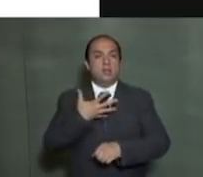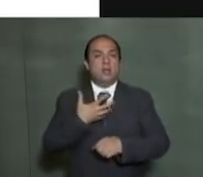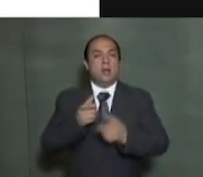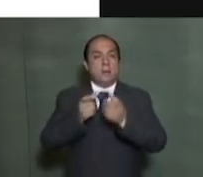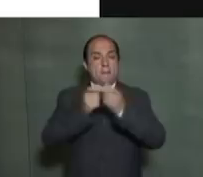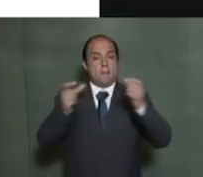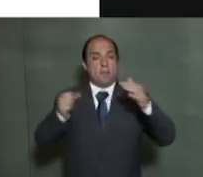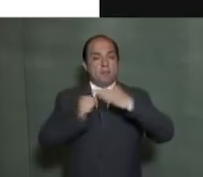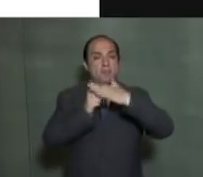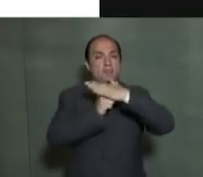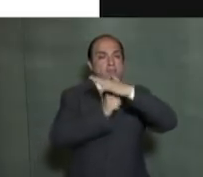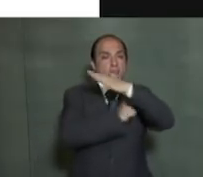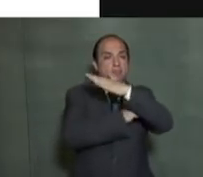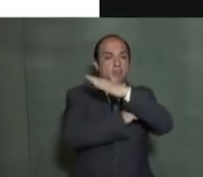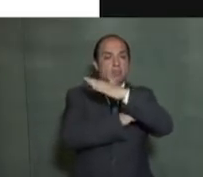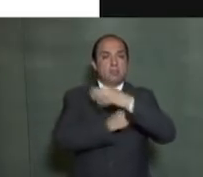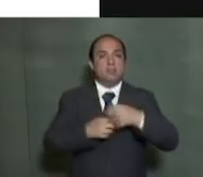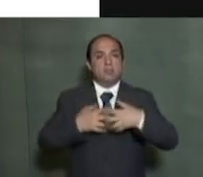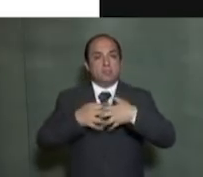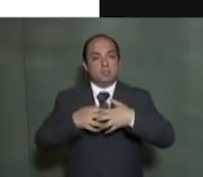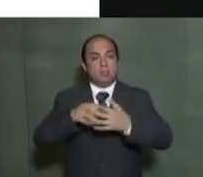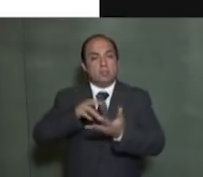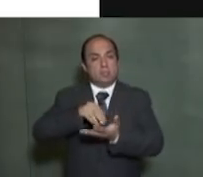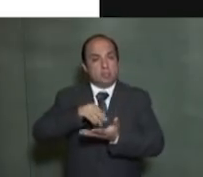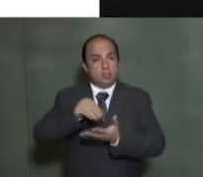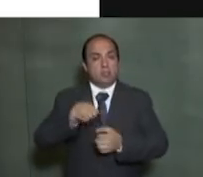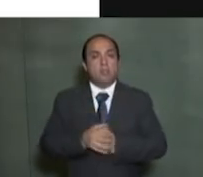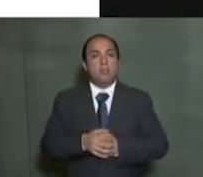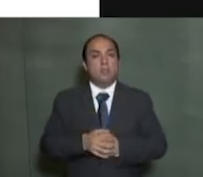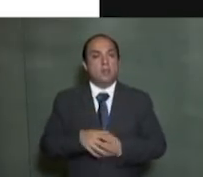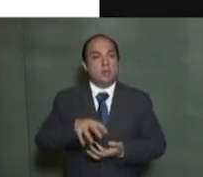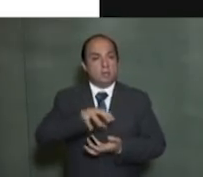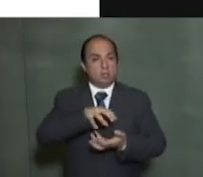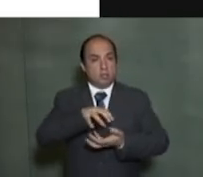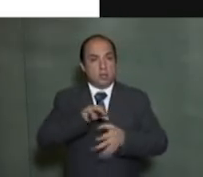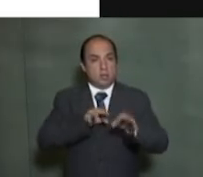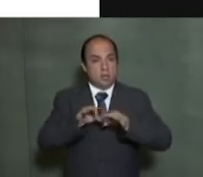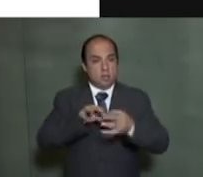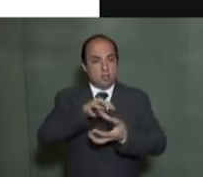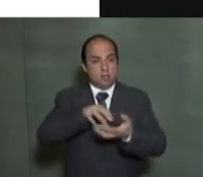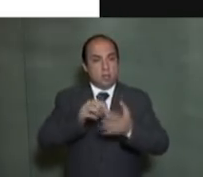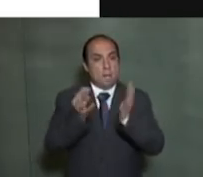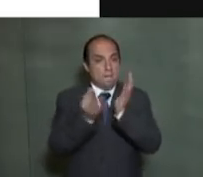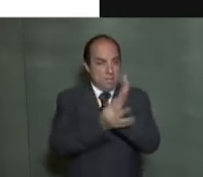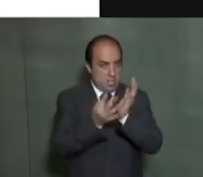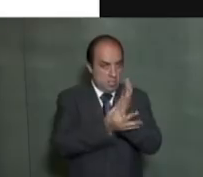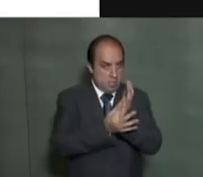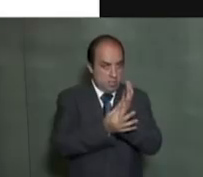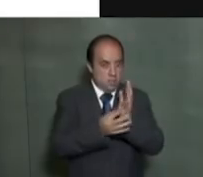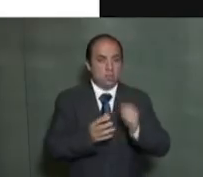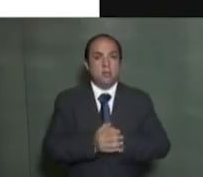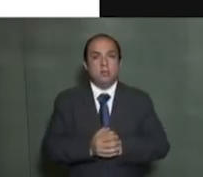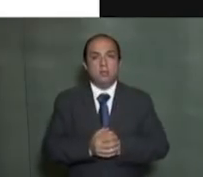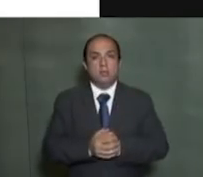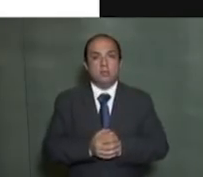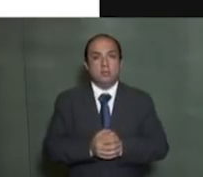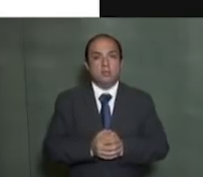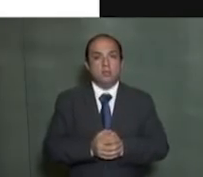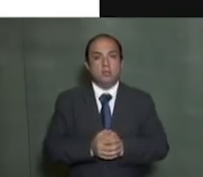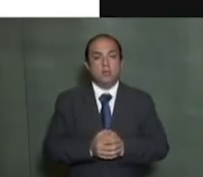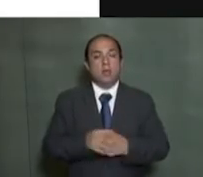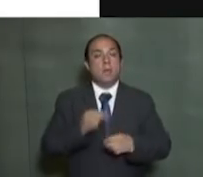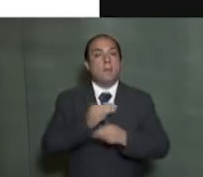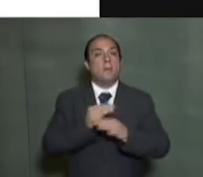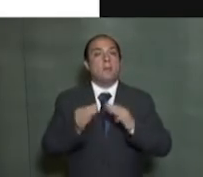base de columnas de concreto y estructura compuesta, es decir, el trabajo conjunto de estructura metálica con elementos de concreto